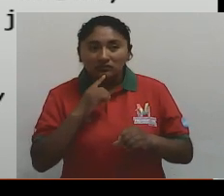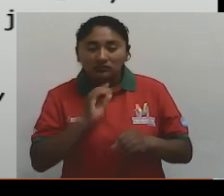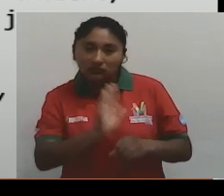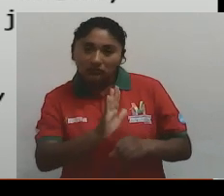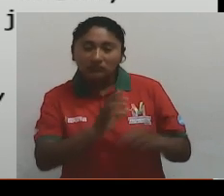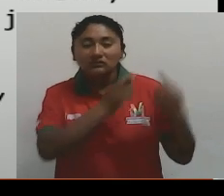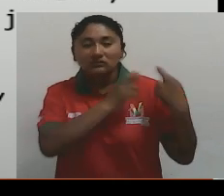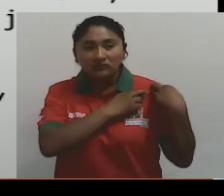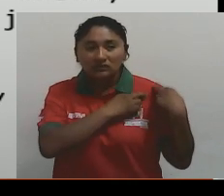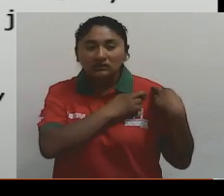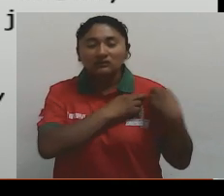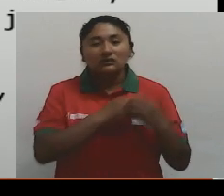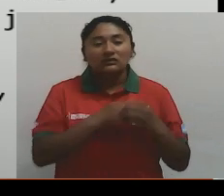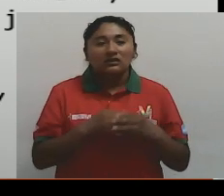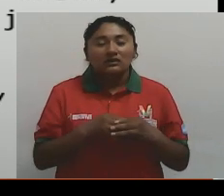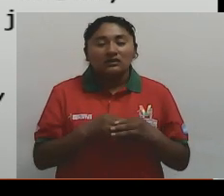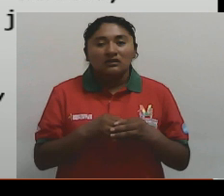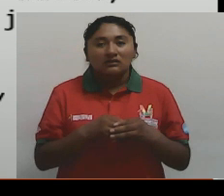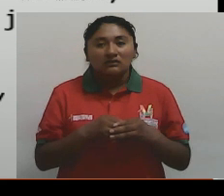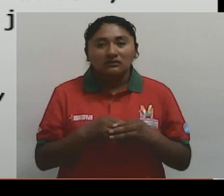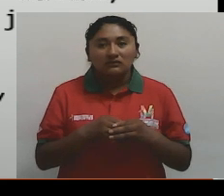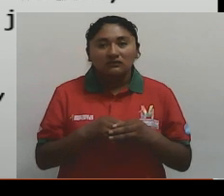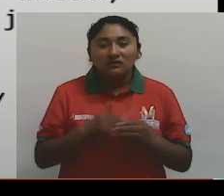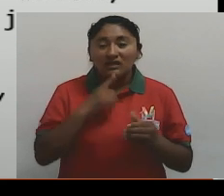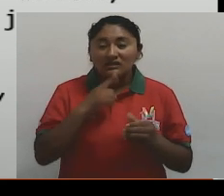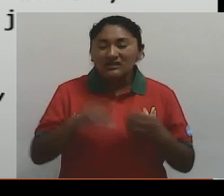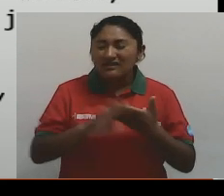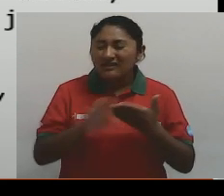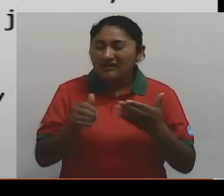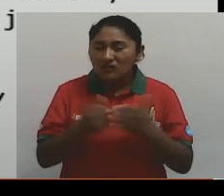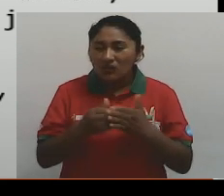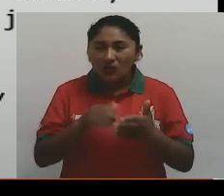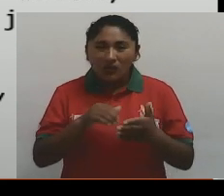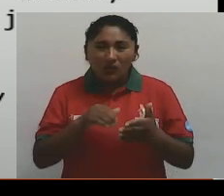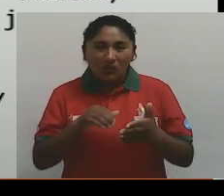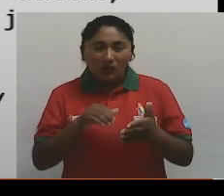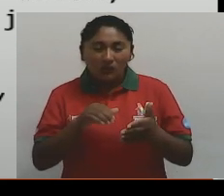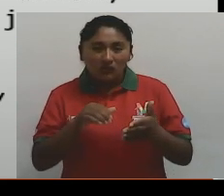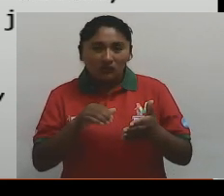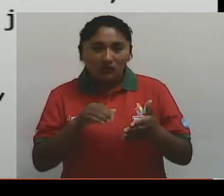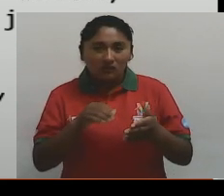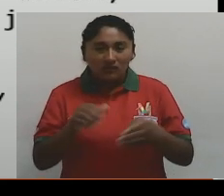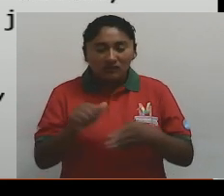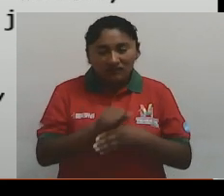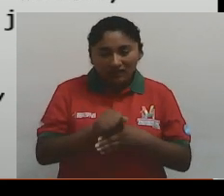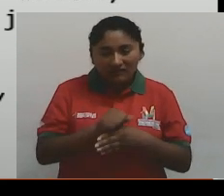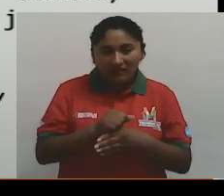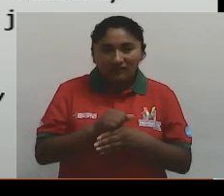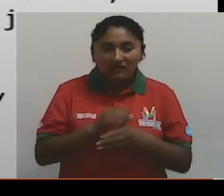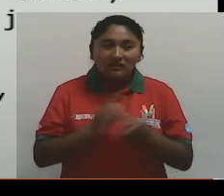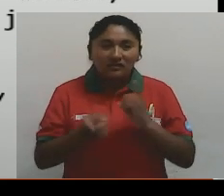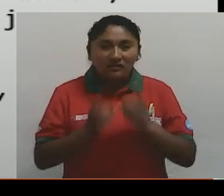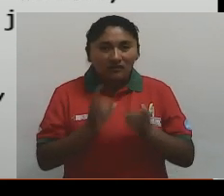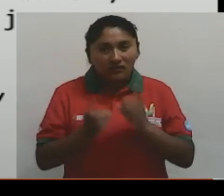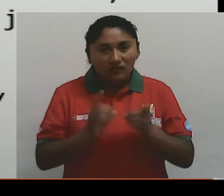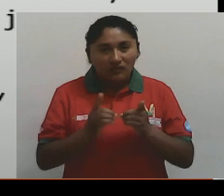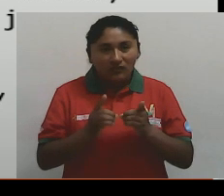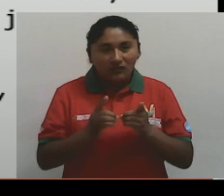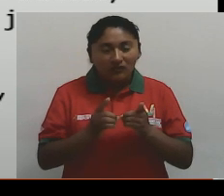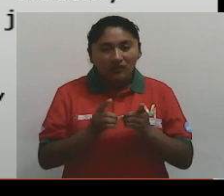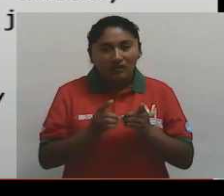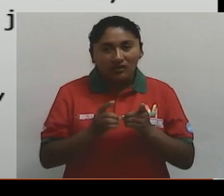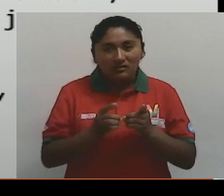que los atletas tienen la responsabilidad de luchar por la victoria de forma fraternal y ética, lo que les permitirá brindar un agradable y